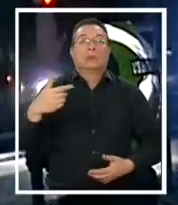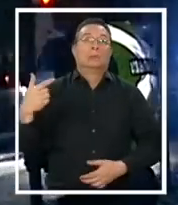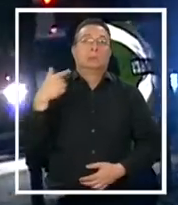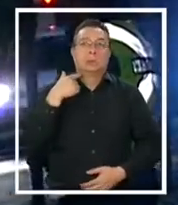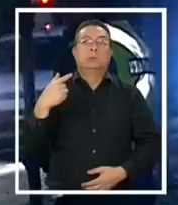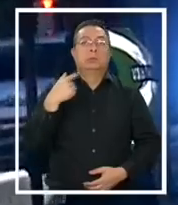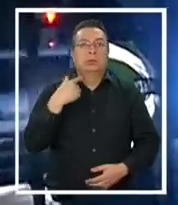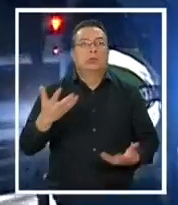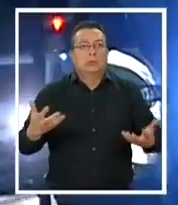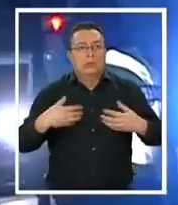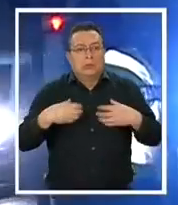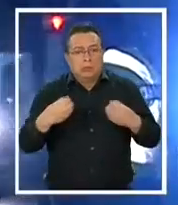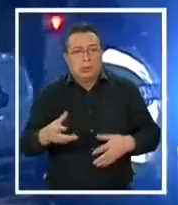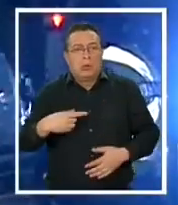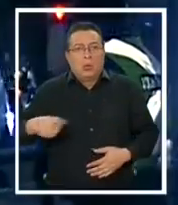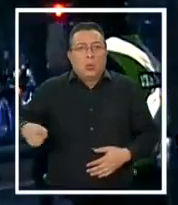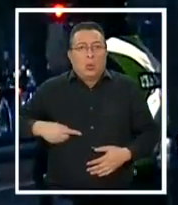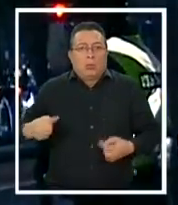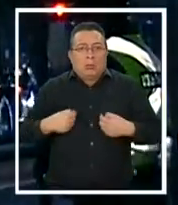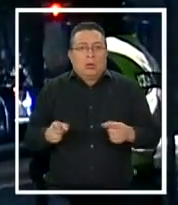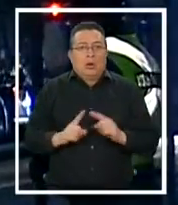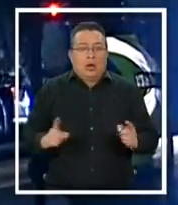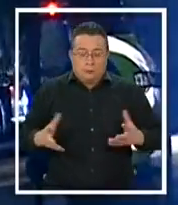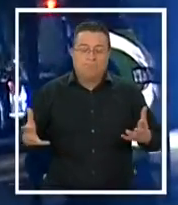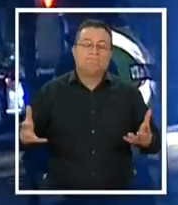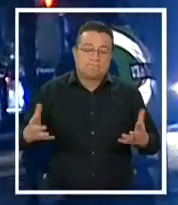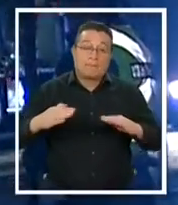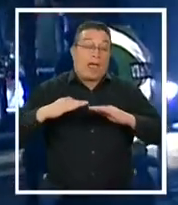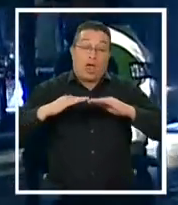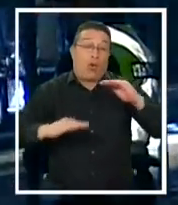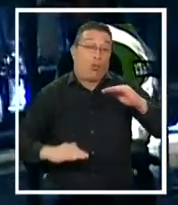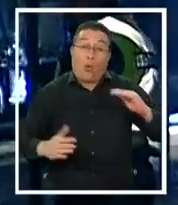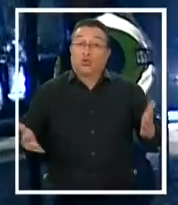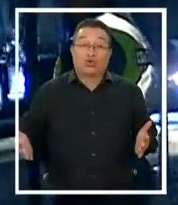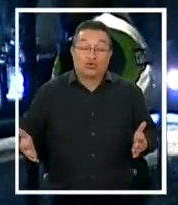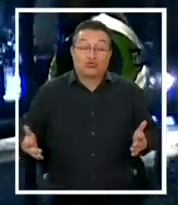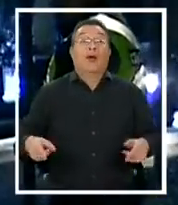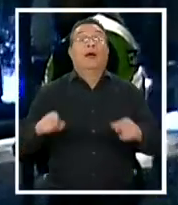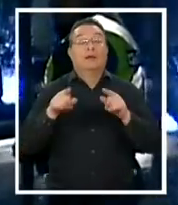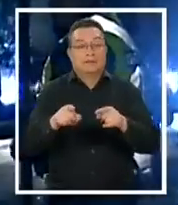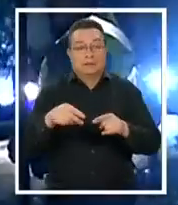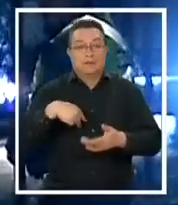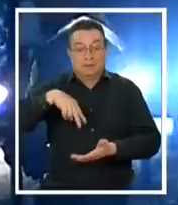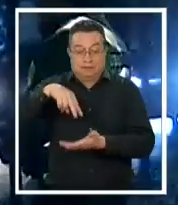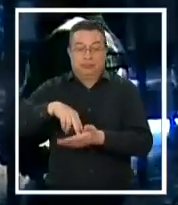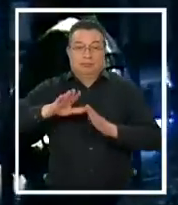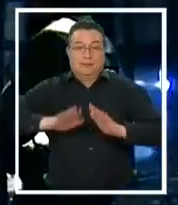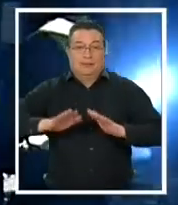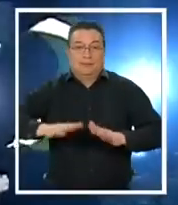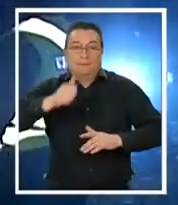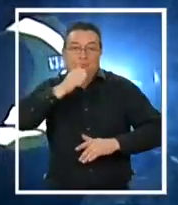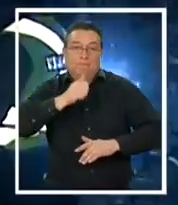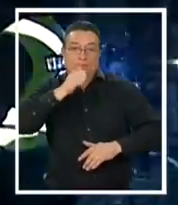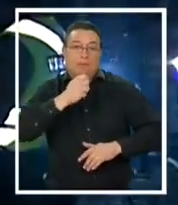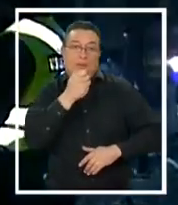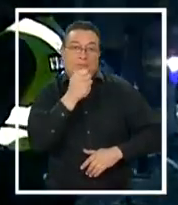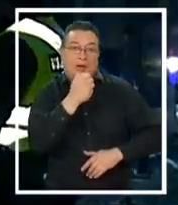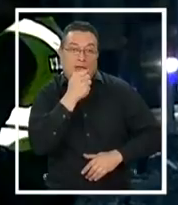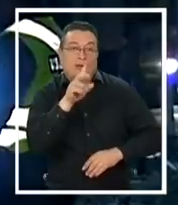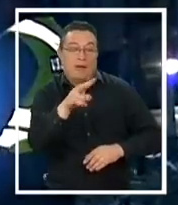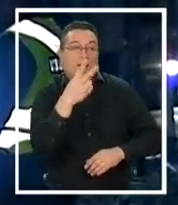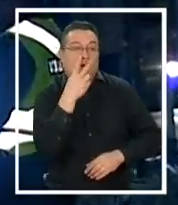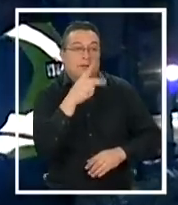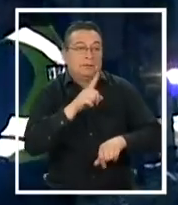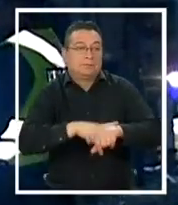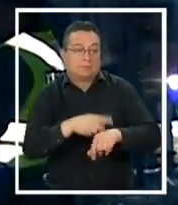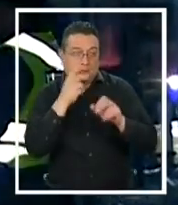las consecuencias de este acto. Vamos a estar aquí también en este lugar, Iván, durante lo que queda de